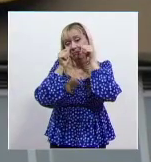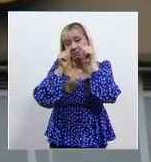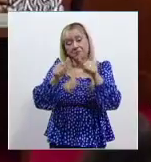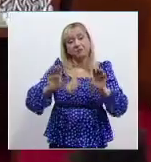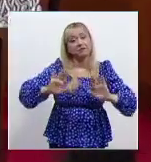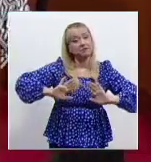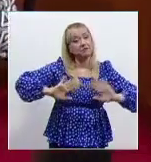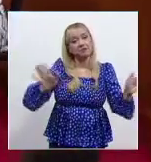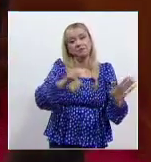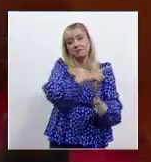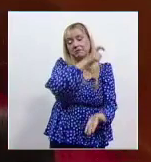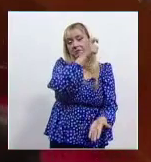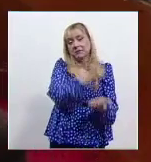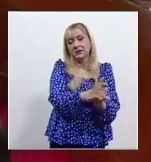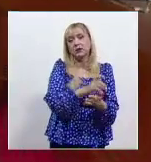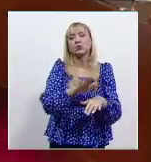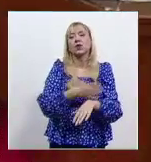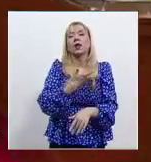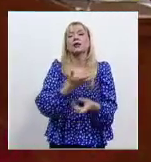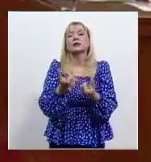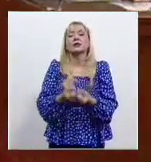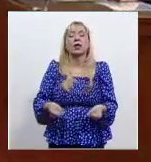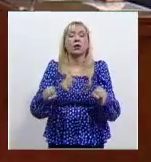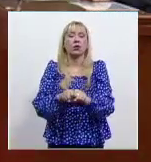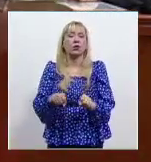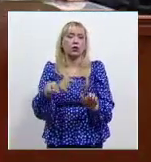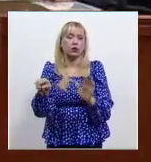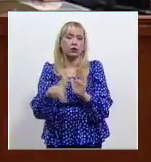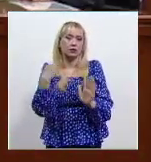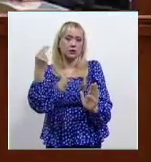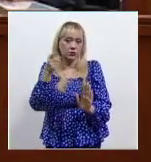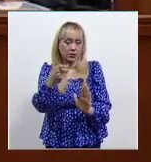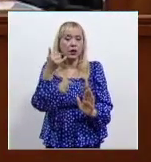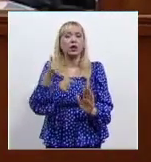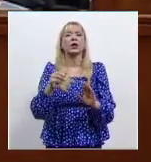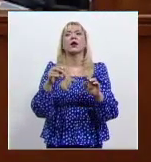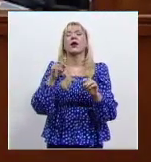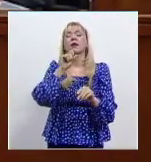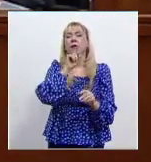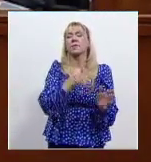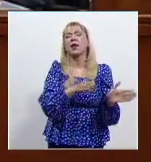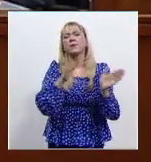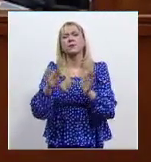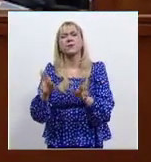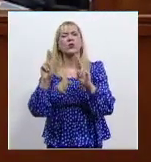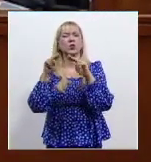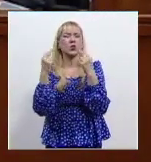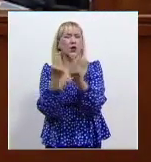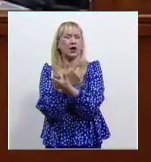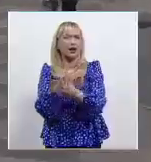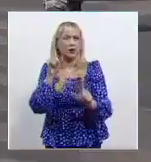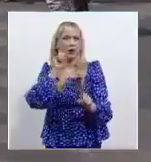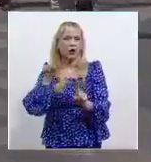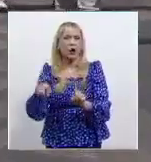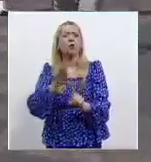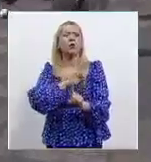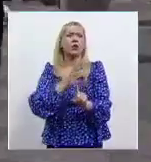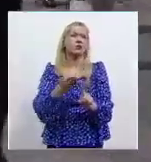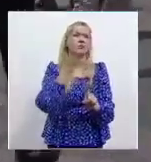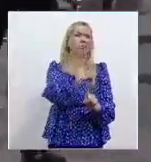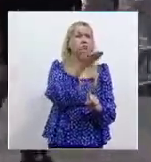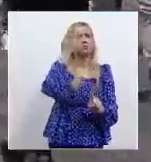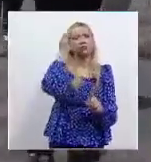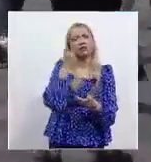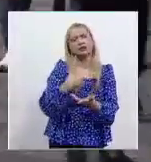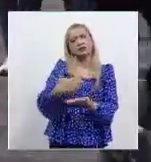También esta sala determinó que las concubinas deben ser llamadas a juicio como terceras interesadas cuando puedan obtener el beneficio de una